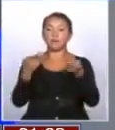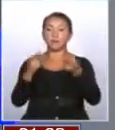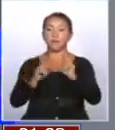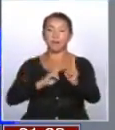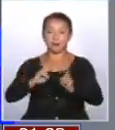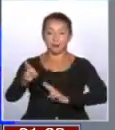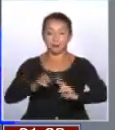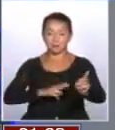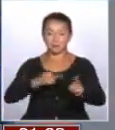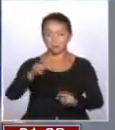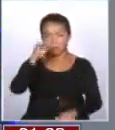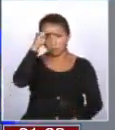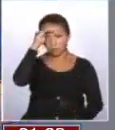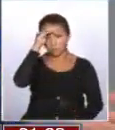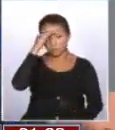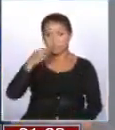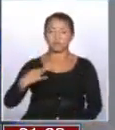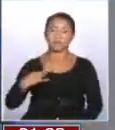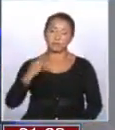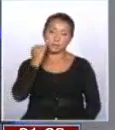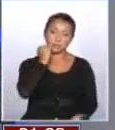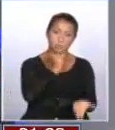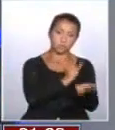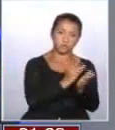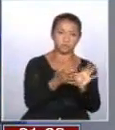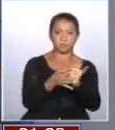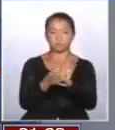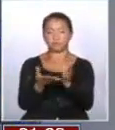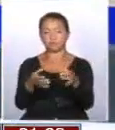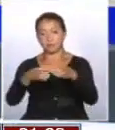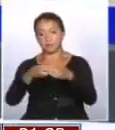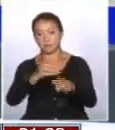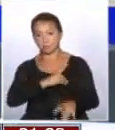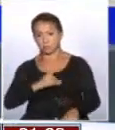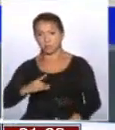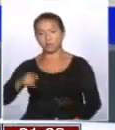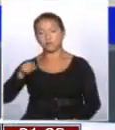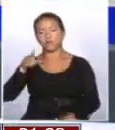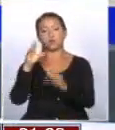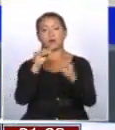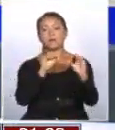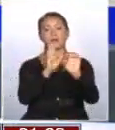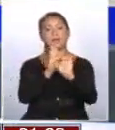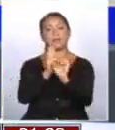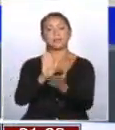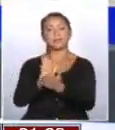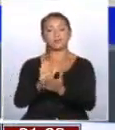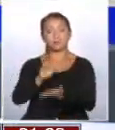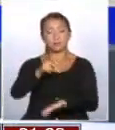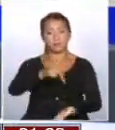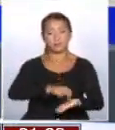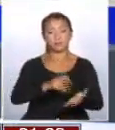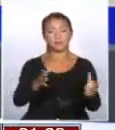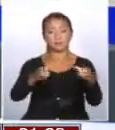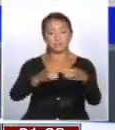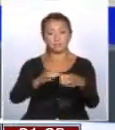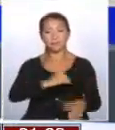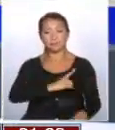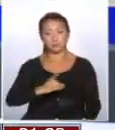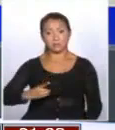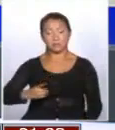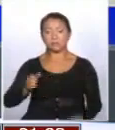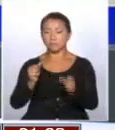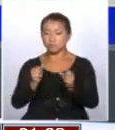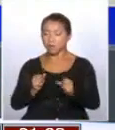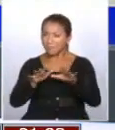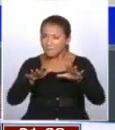relación de confianza entre la ciudadanía y las instituciones como la Cámara de Diputados. Bueno, usted está hablando de, en este caso, el Estatuto Parlamentario, pero de la Cámara de Diputados. ¿Esto le pone